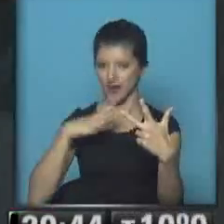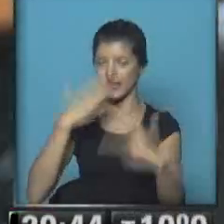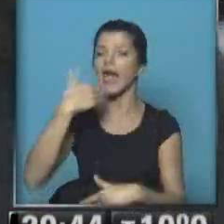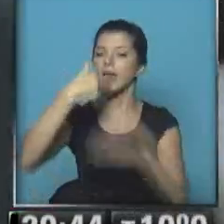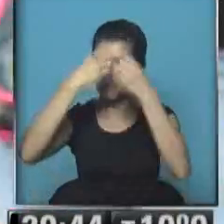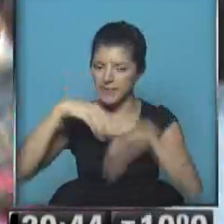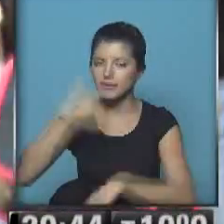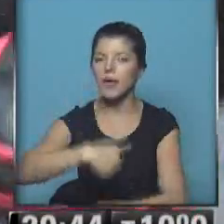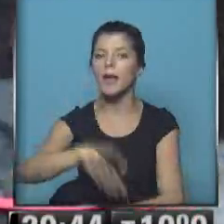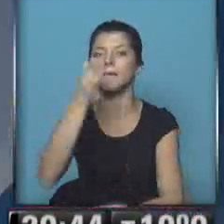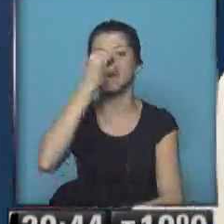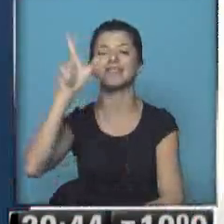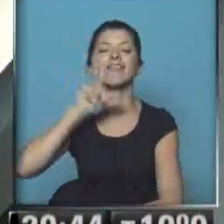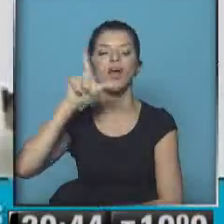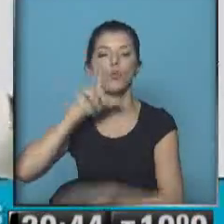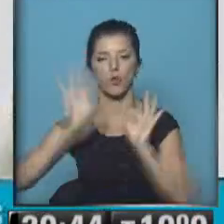julio.